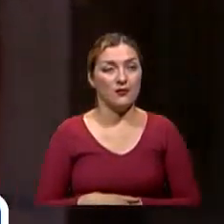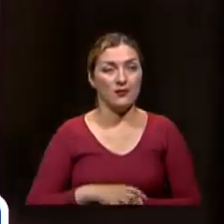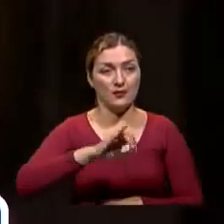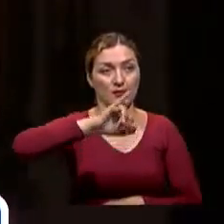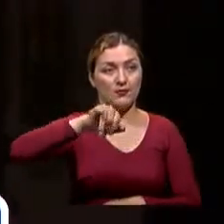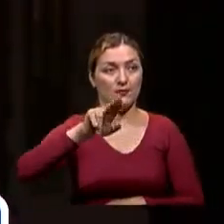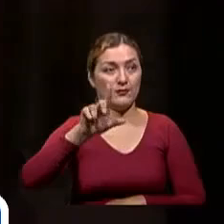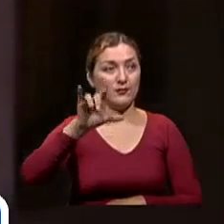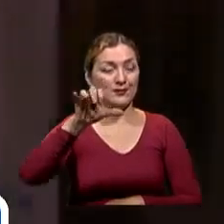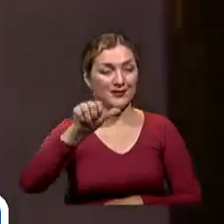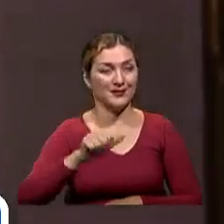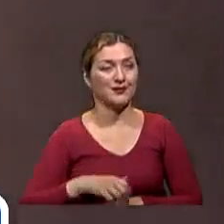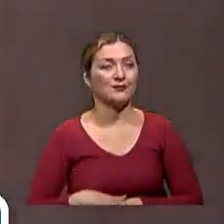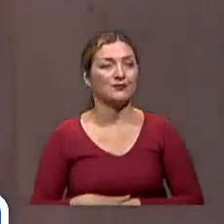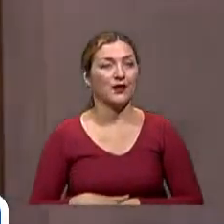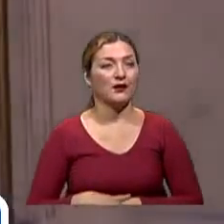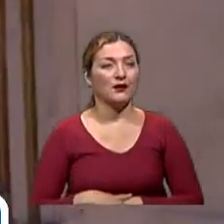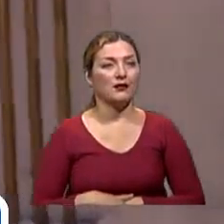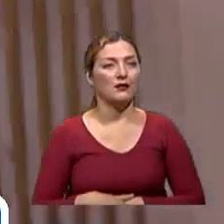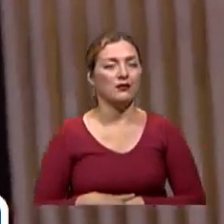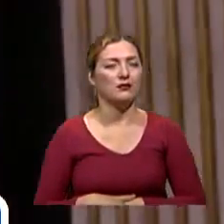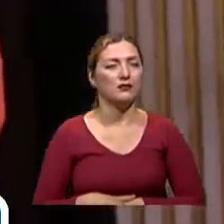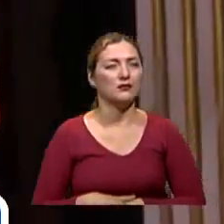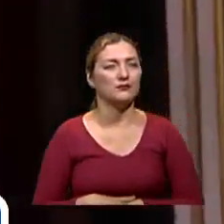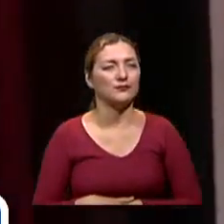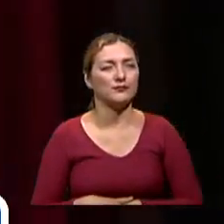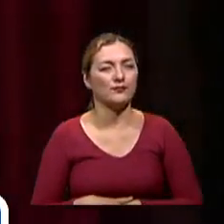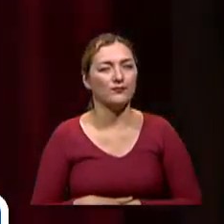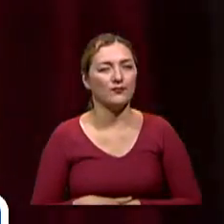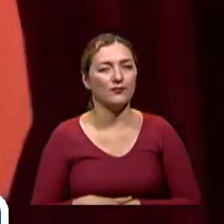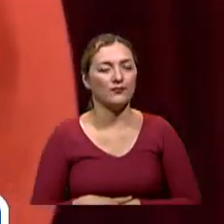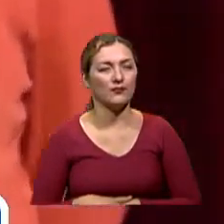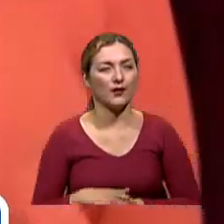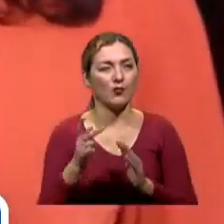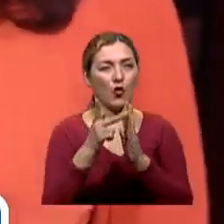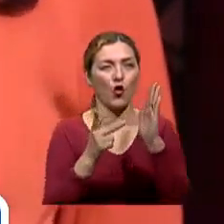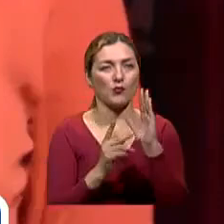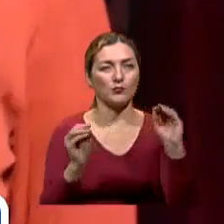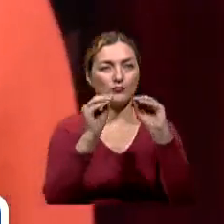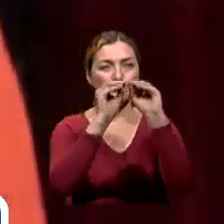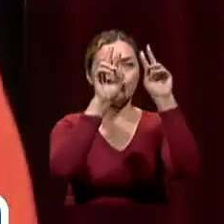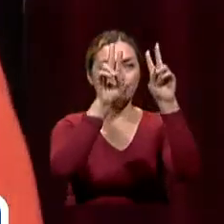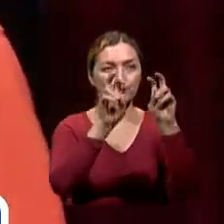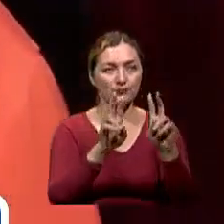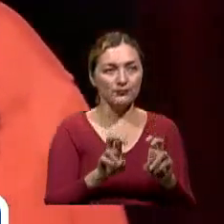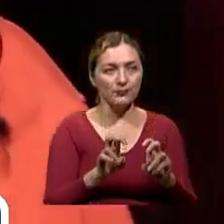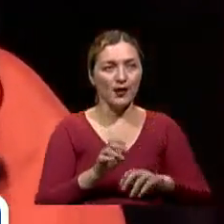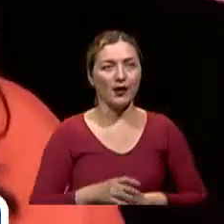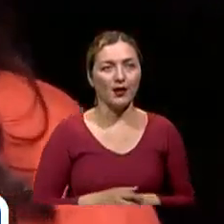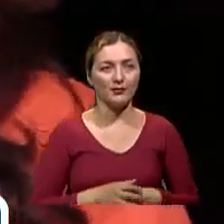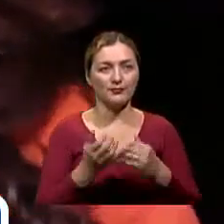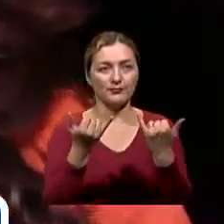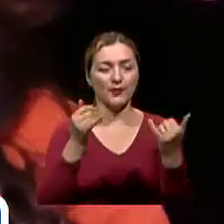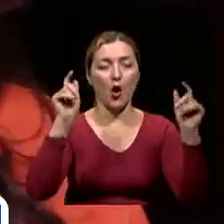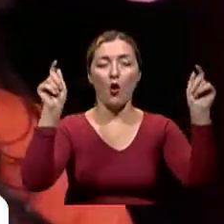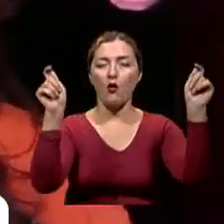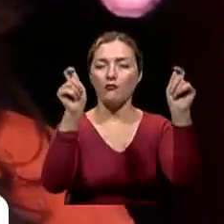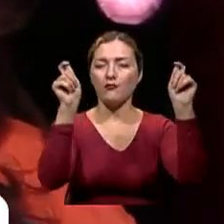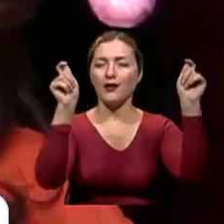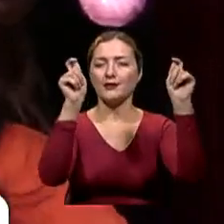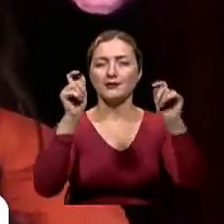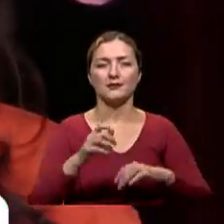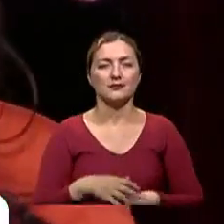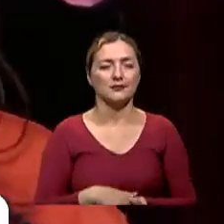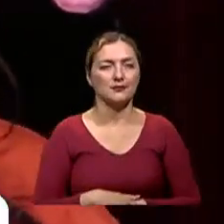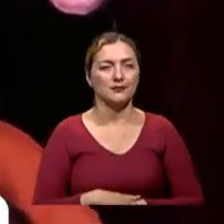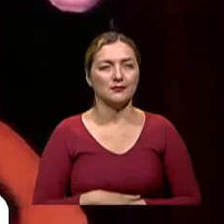Julia, véngase más acá. No se me esconda. Rápidamente contámosle a la gente que hay mucha programación. Estamos de fiesta, tenemos